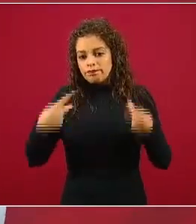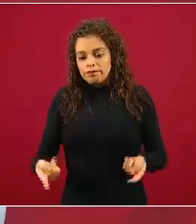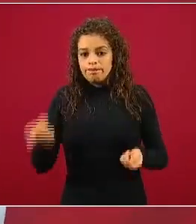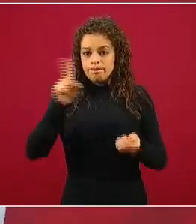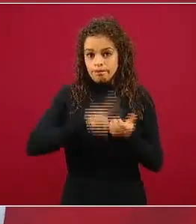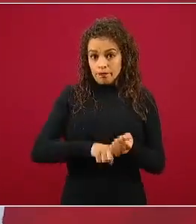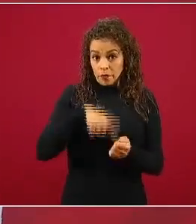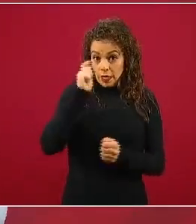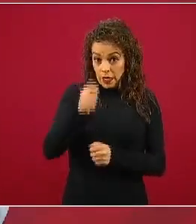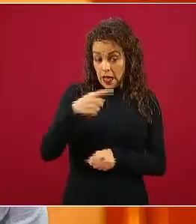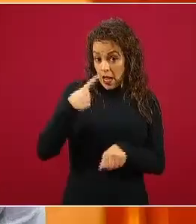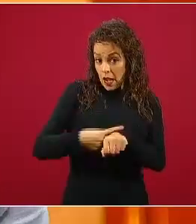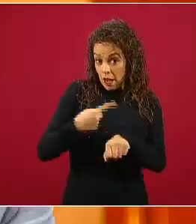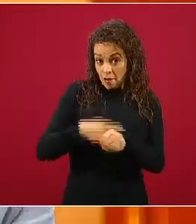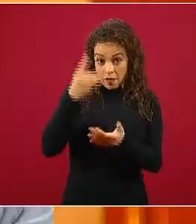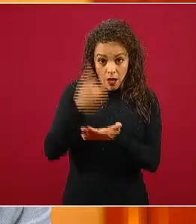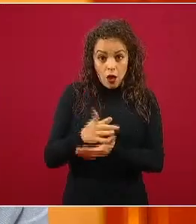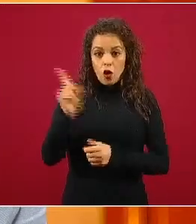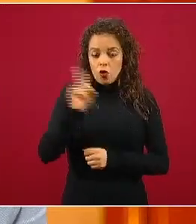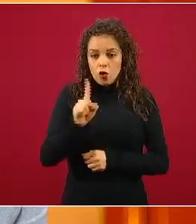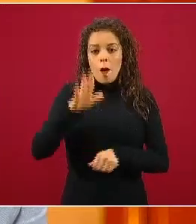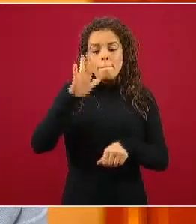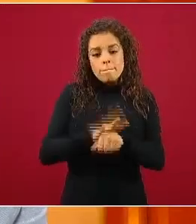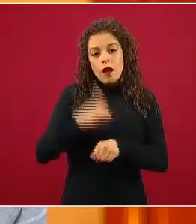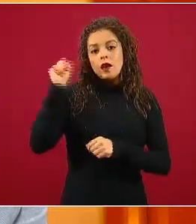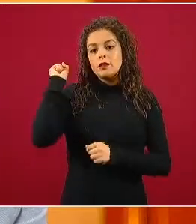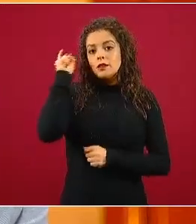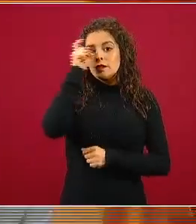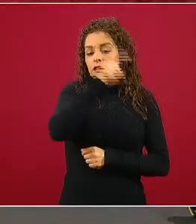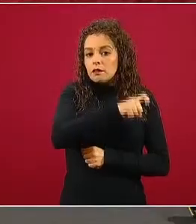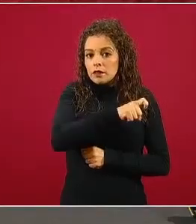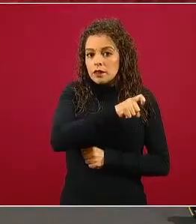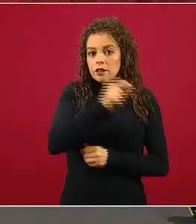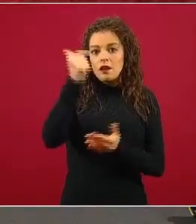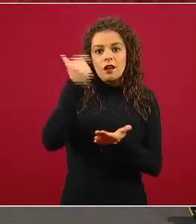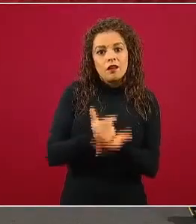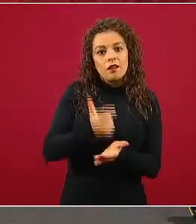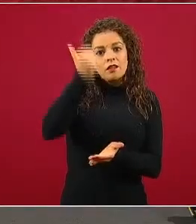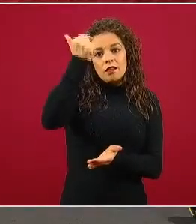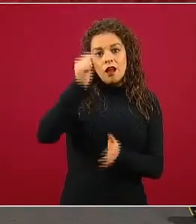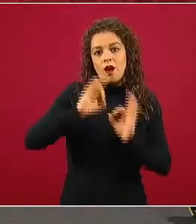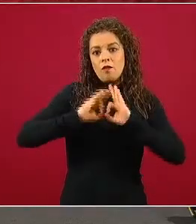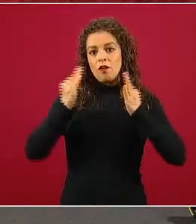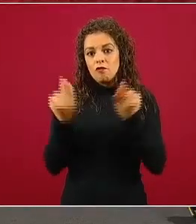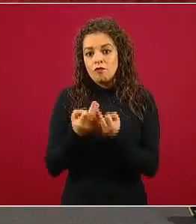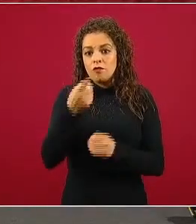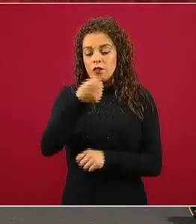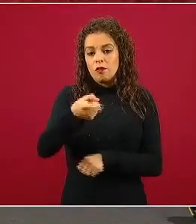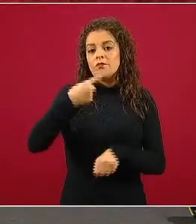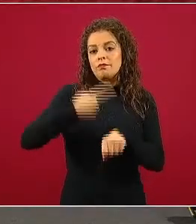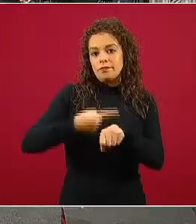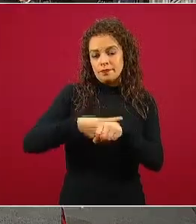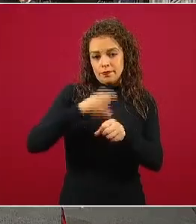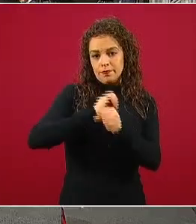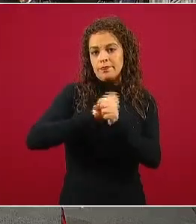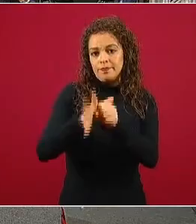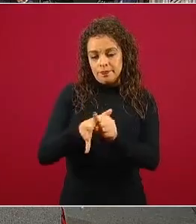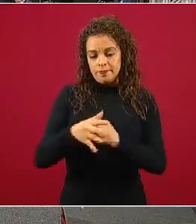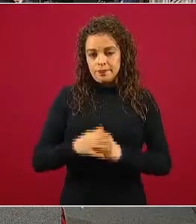de la enfermedad, sino las formas complicadas de la enfermedad. Gracias. Usted.